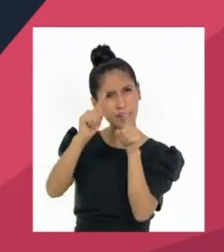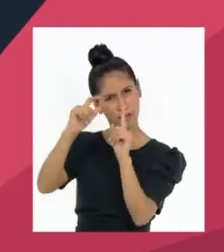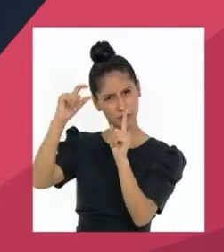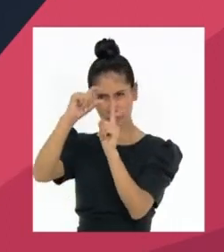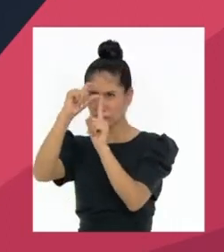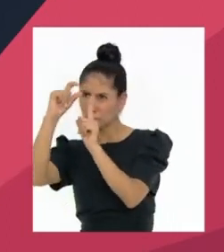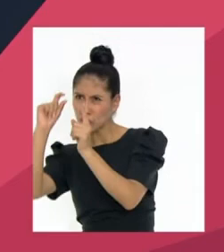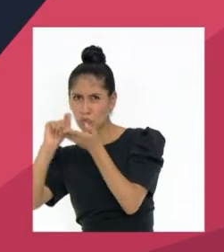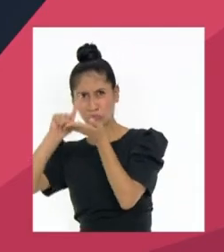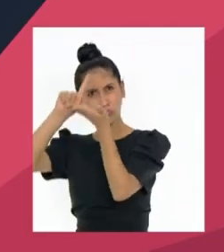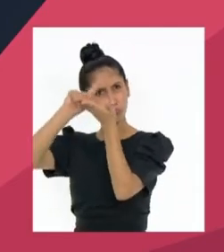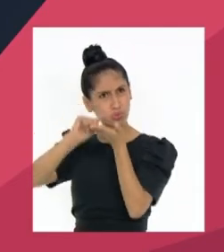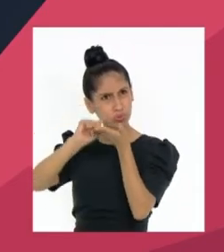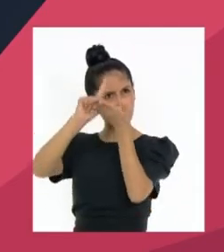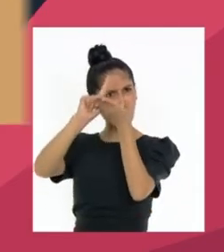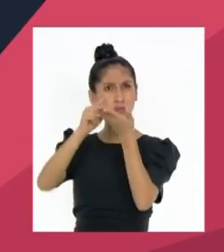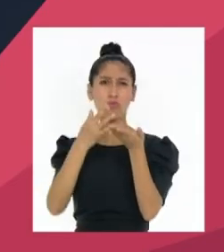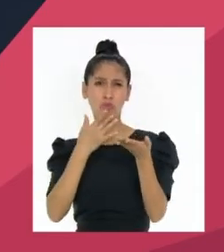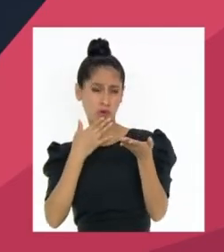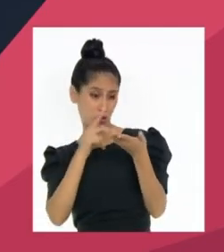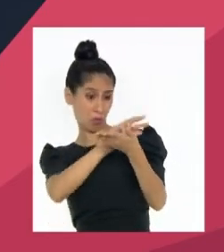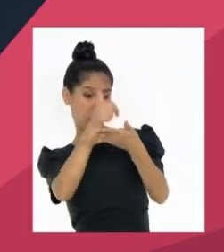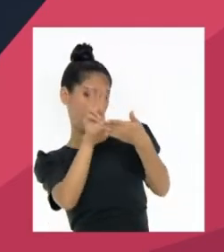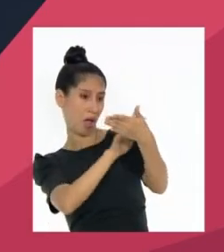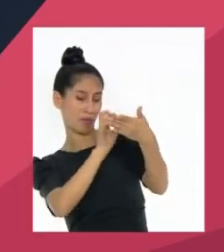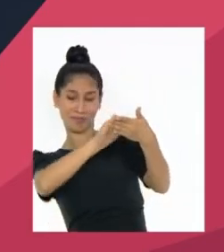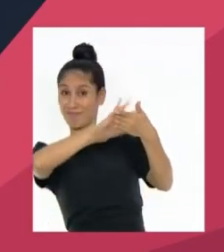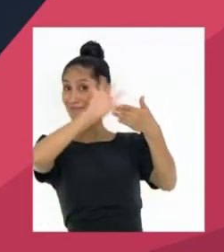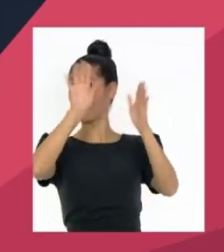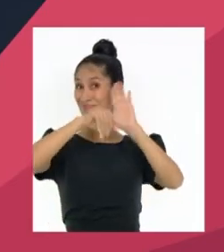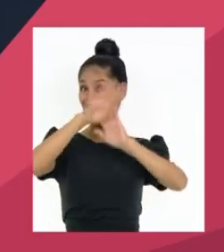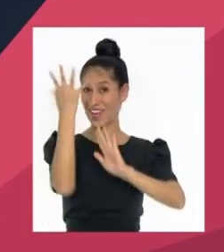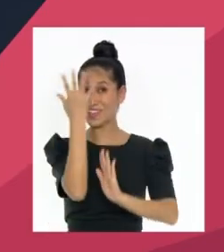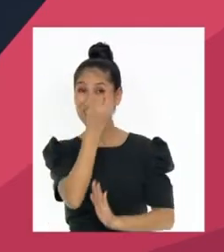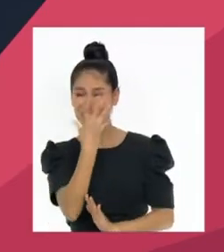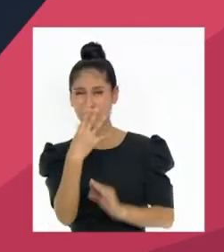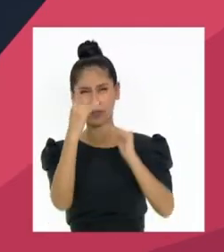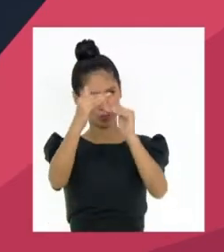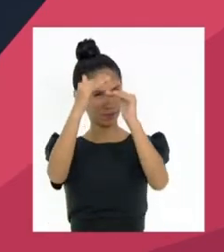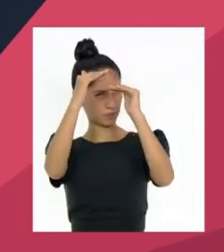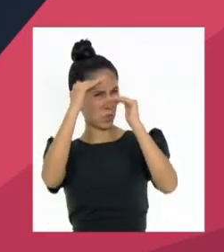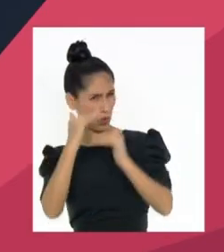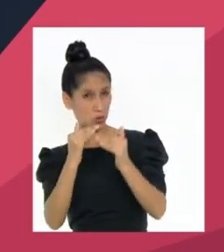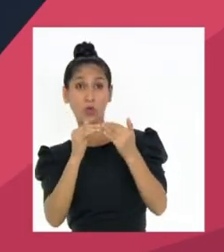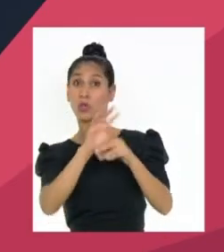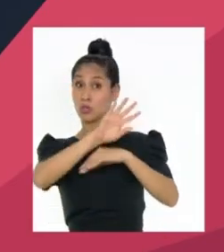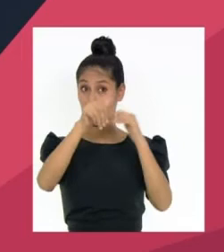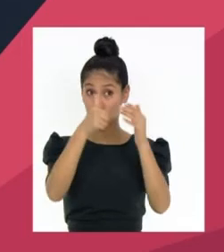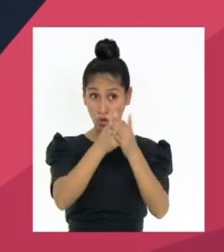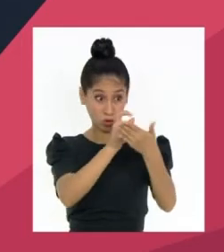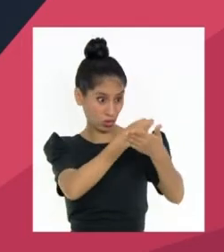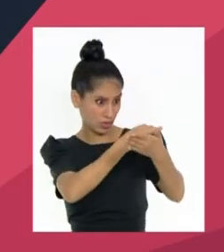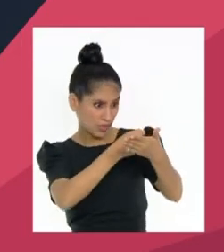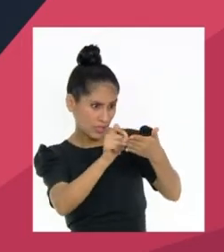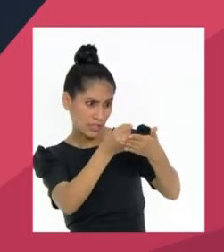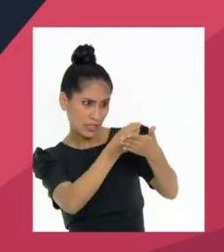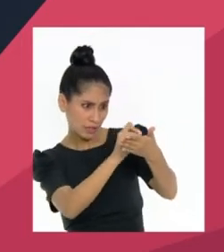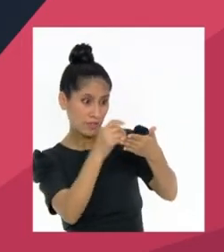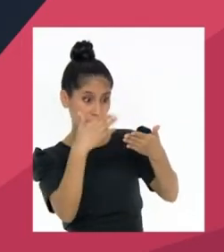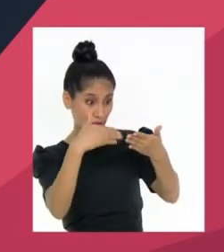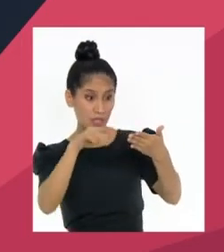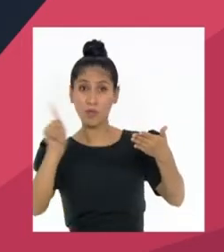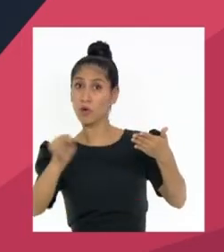más bonito. B. Cada recomendación se debe escribir de manera clara, pensando en la persona que la va a